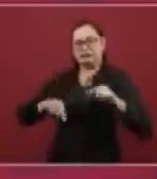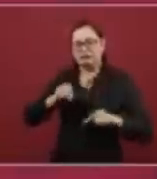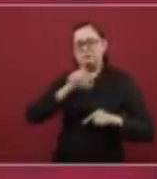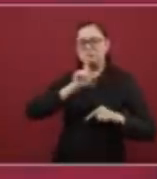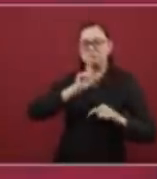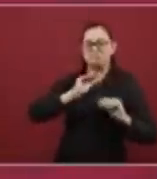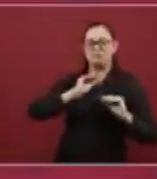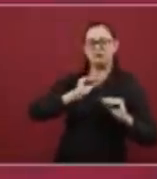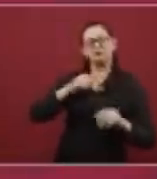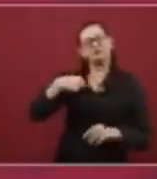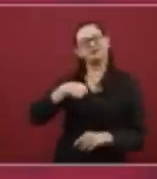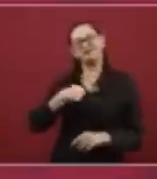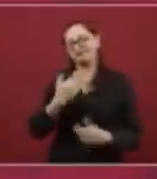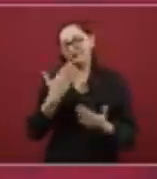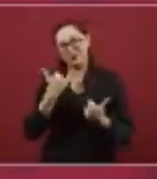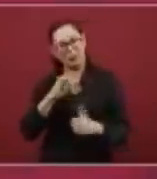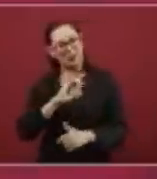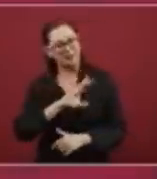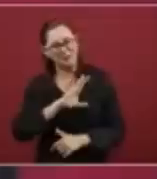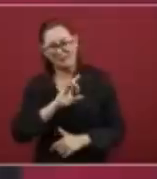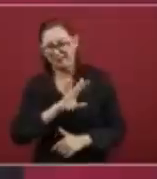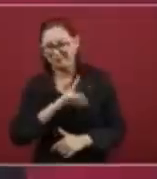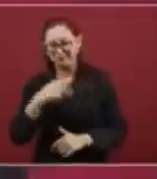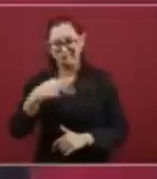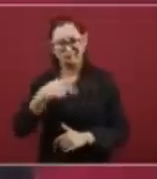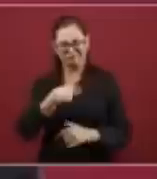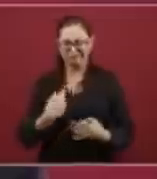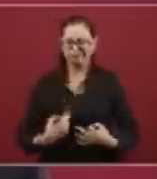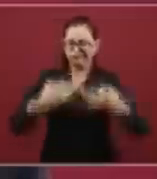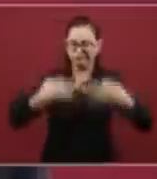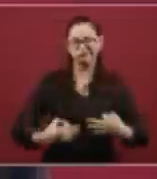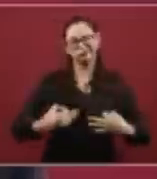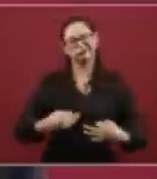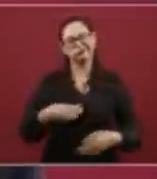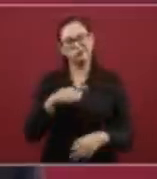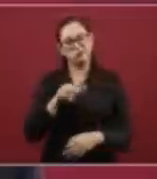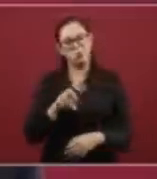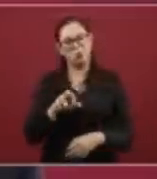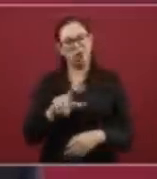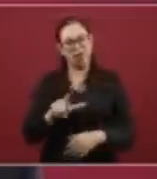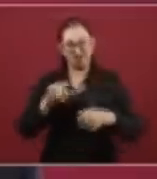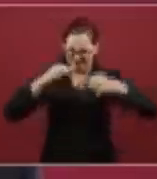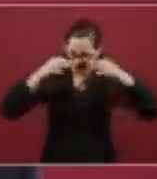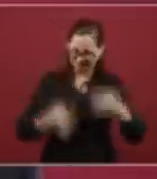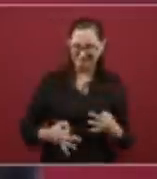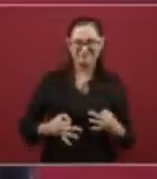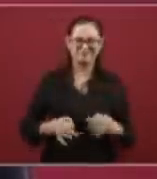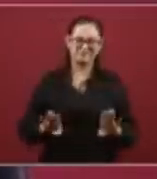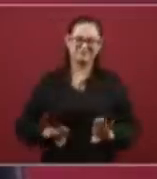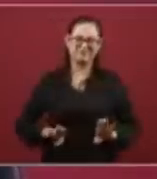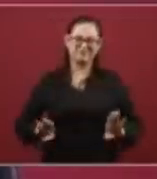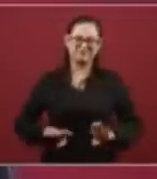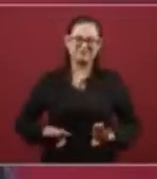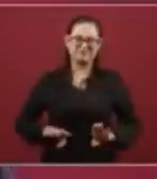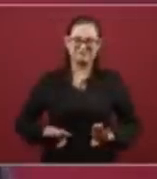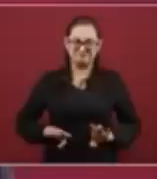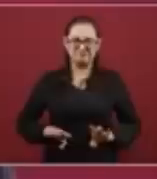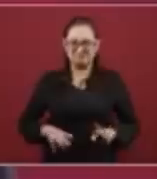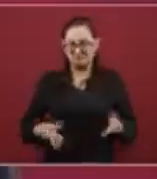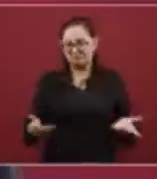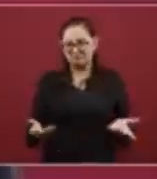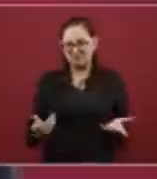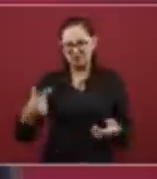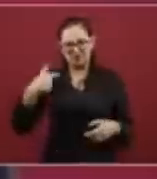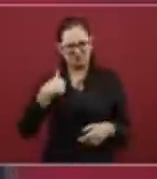tengo autoridad moral, entonces por eso cuando estoy viendo que hay